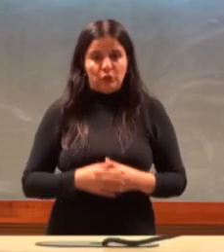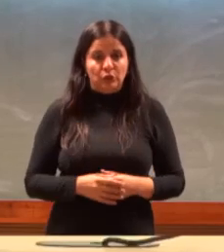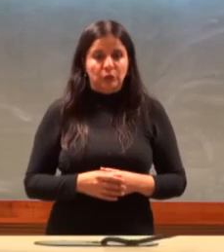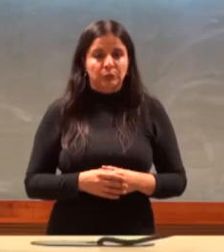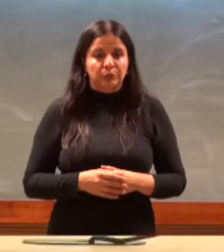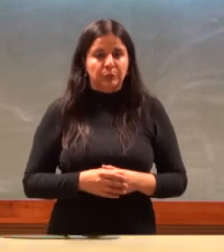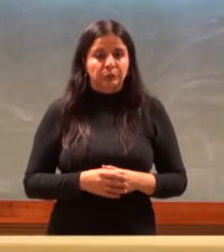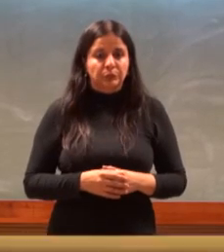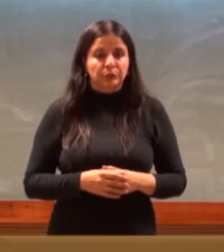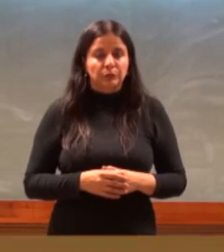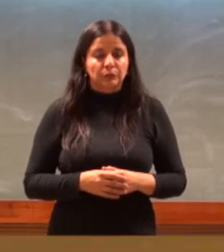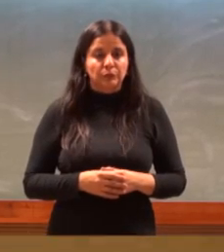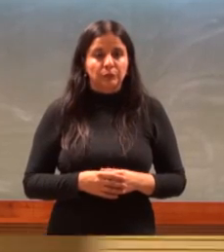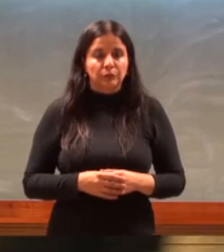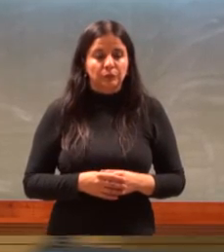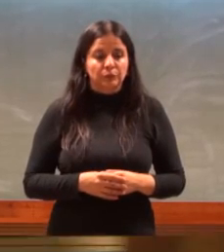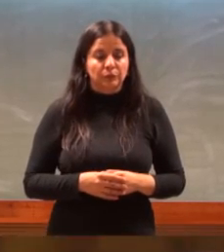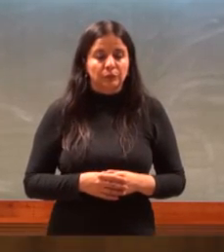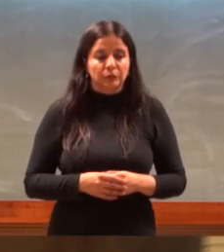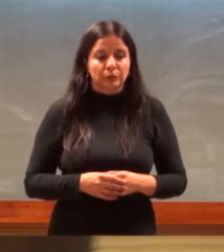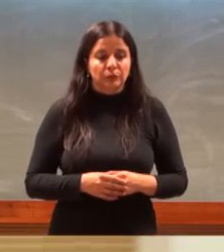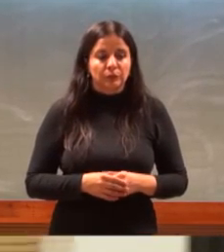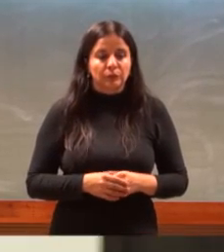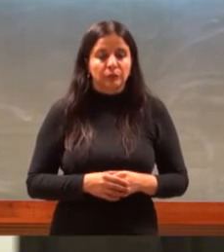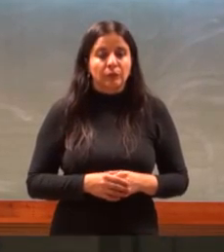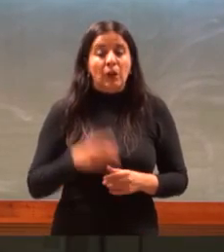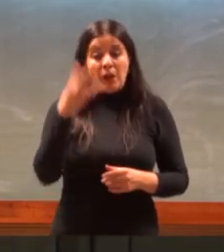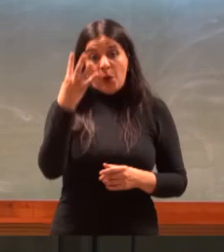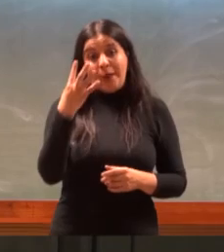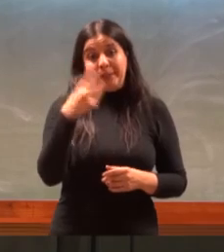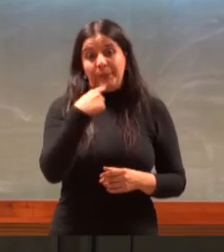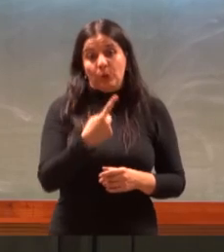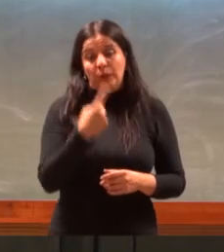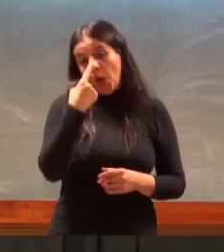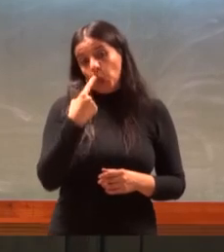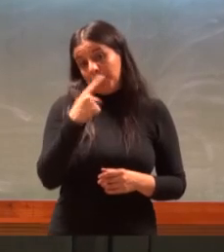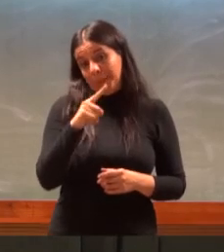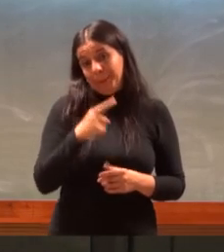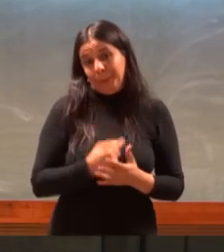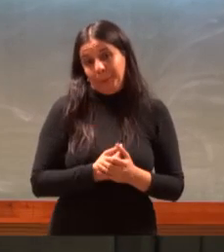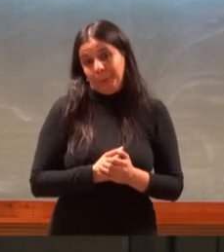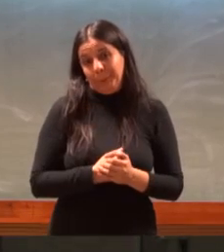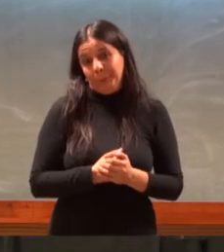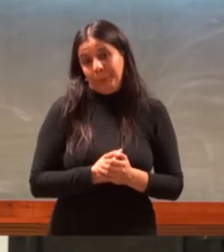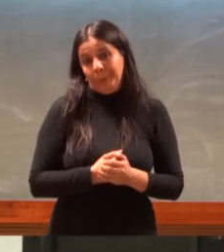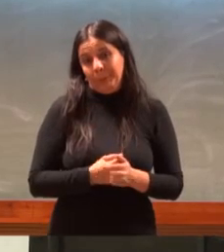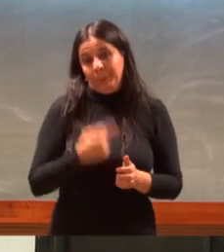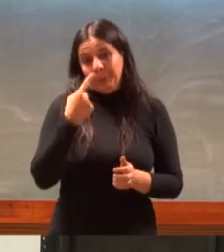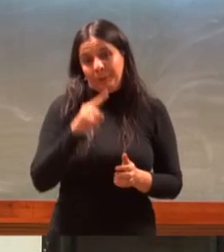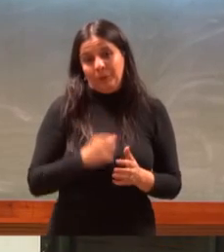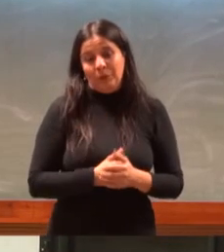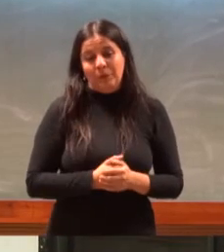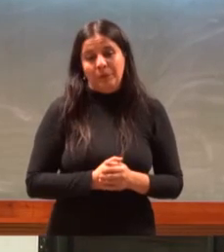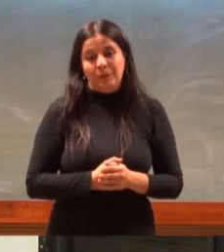proyectos vamos a proceder ahora con la cuarta pregunta la última de este bloque que es